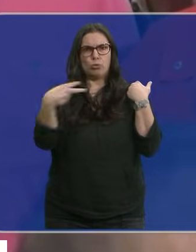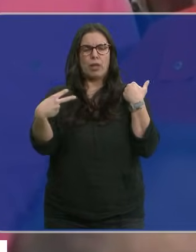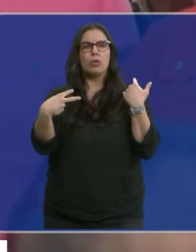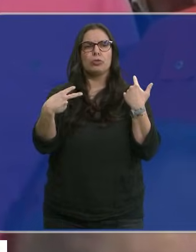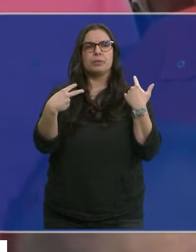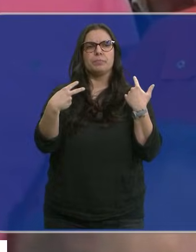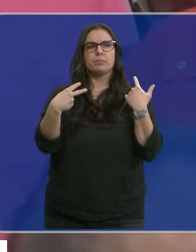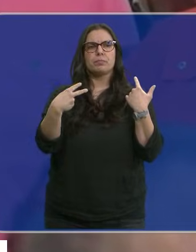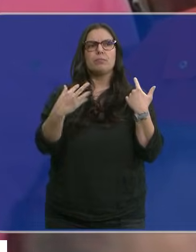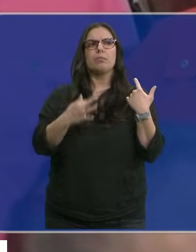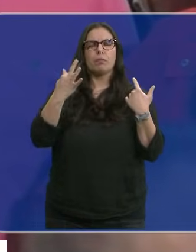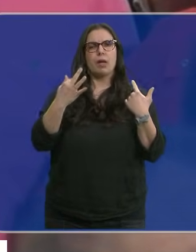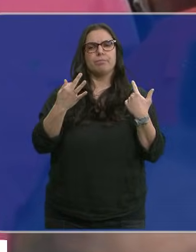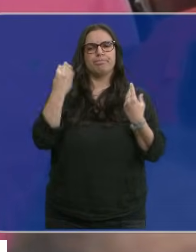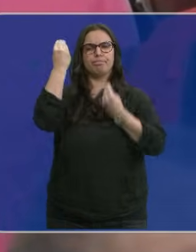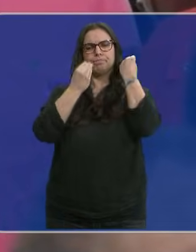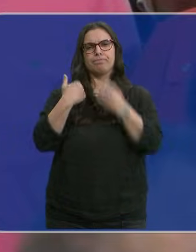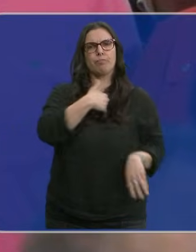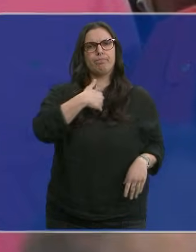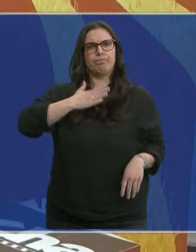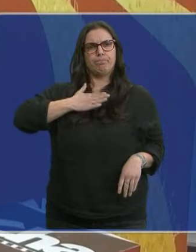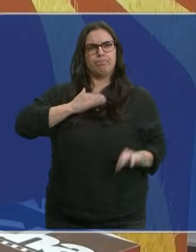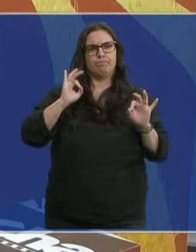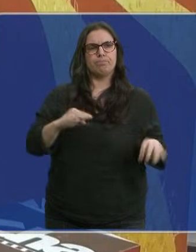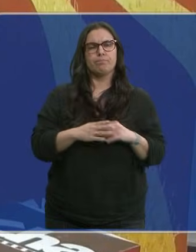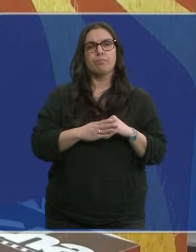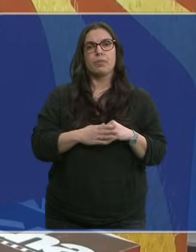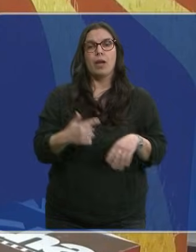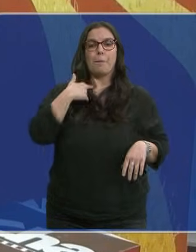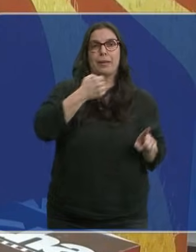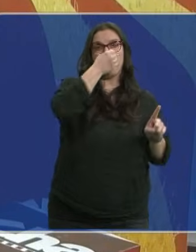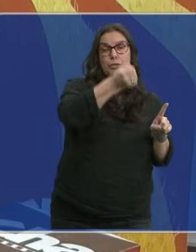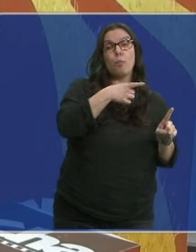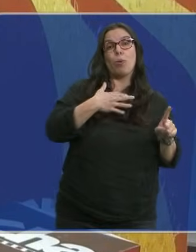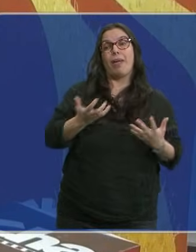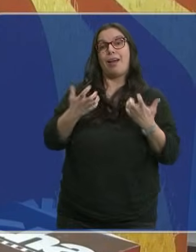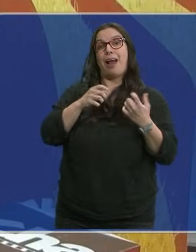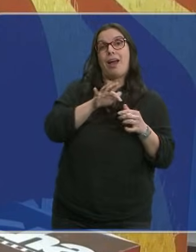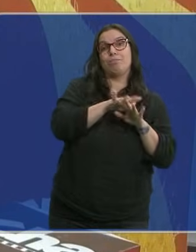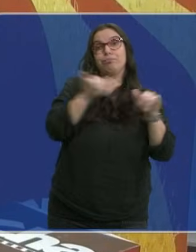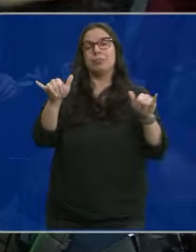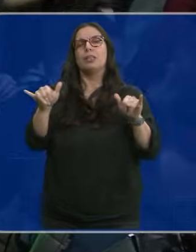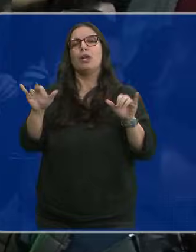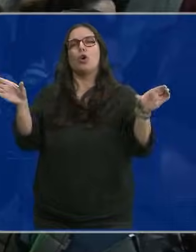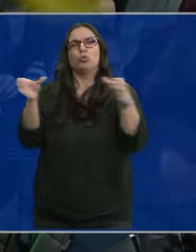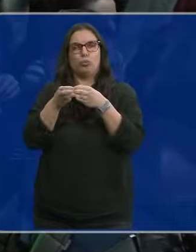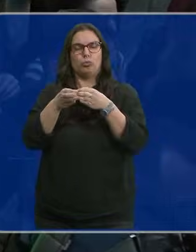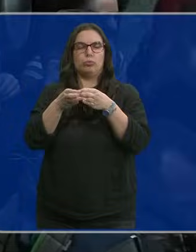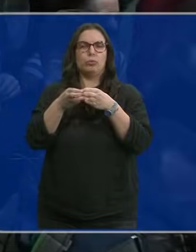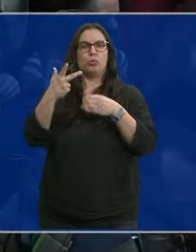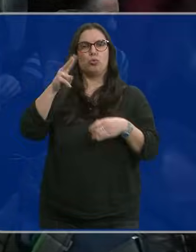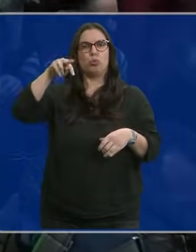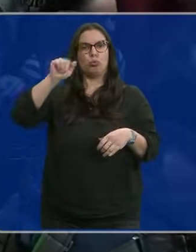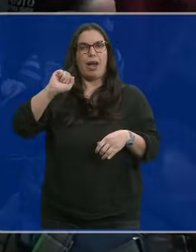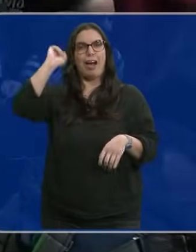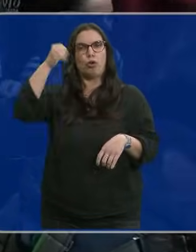elecciones y nos hacemos cargo del papel que nos corresponde. La derrota socialista ha podido favorecer al partido Chunta aragonesista con el doble